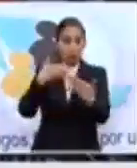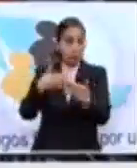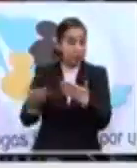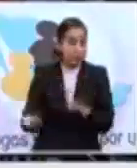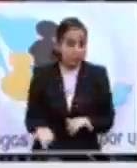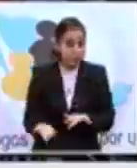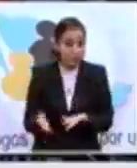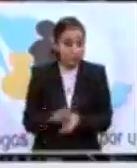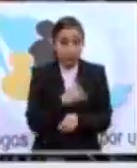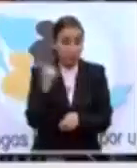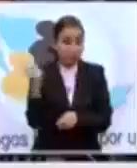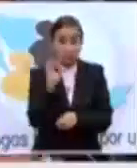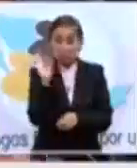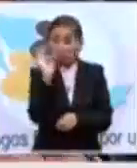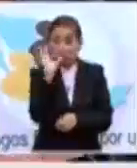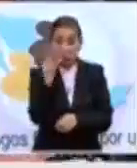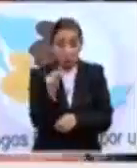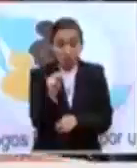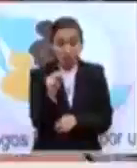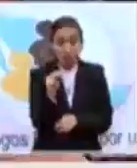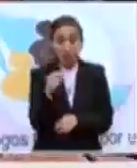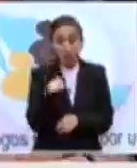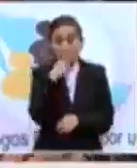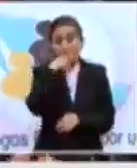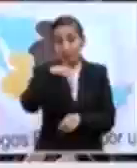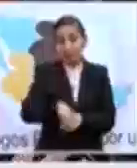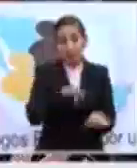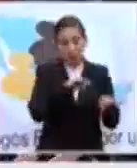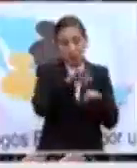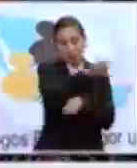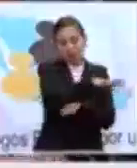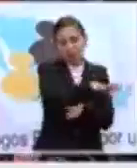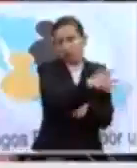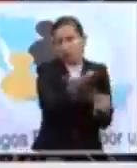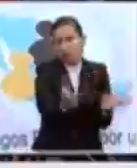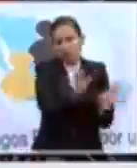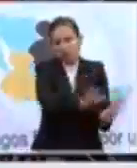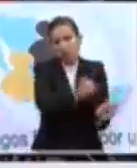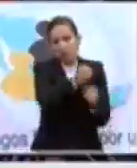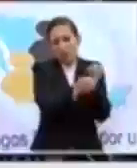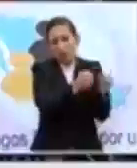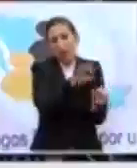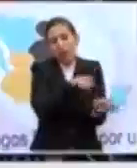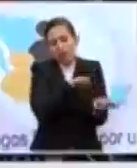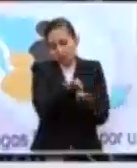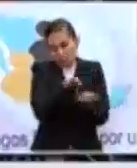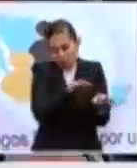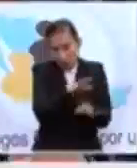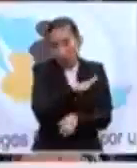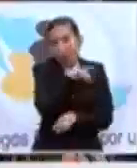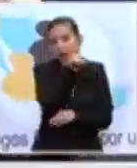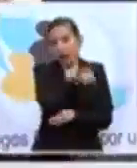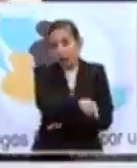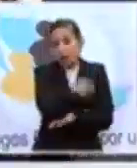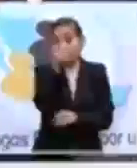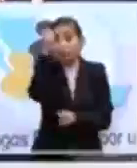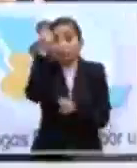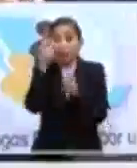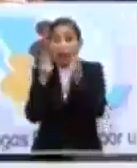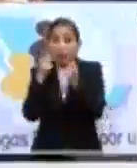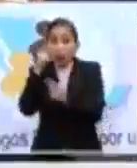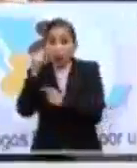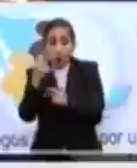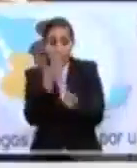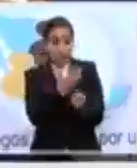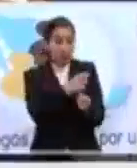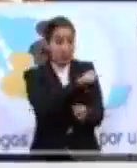Pascual, porque de otra cosa, ustedes lo han dicho aquí, los trabajadores ahí están y hay productividad. Y entonces la plusvalía de la